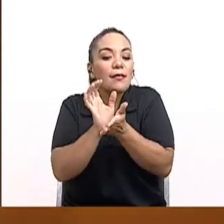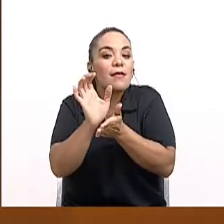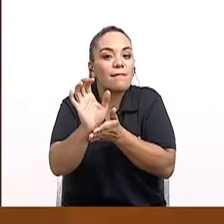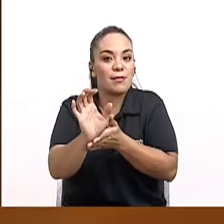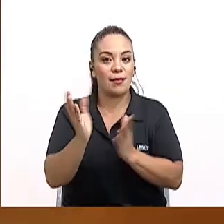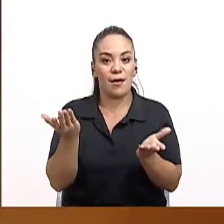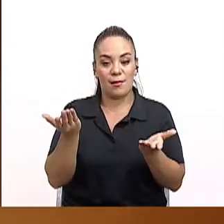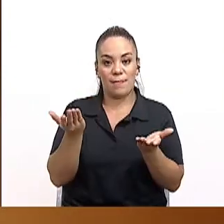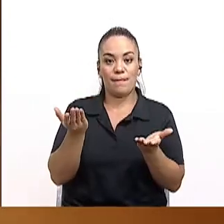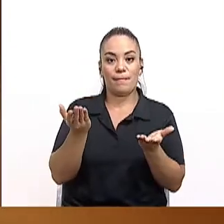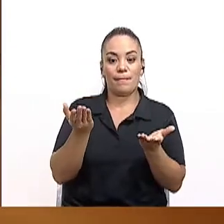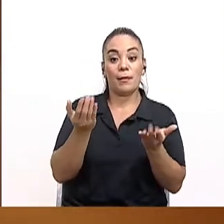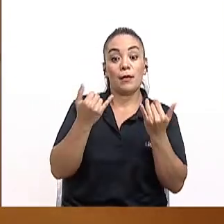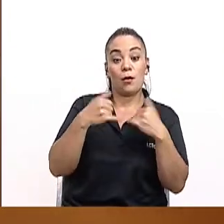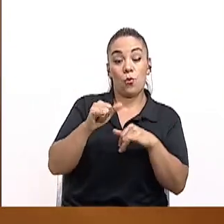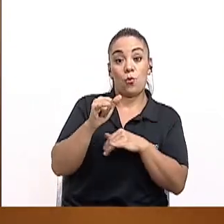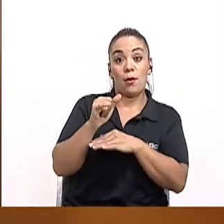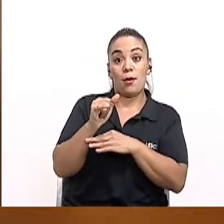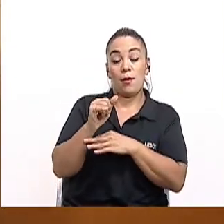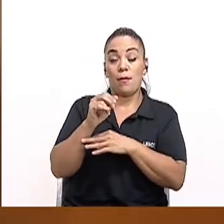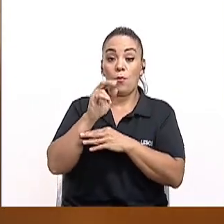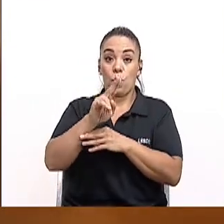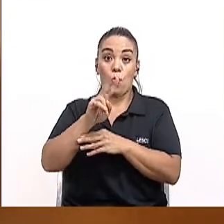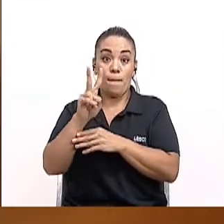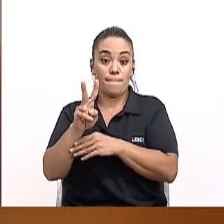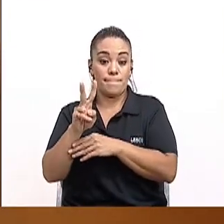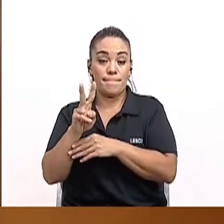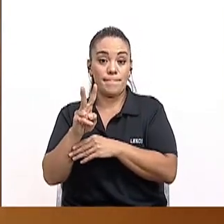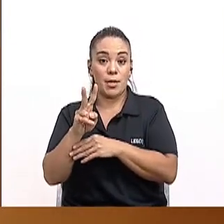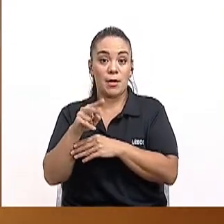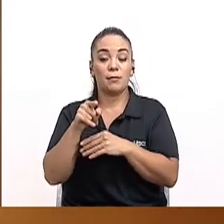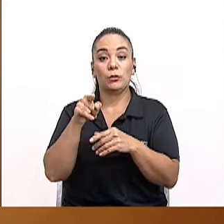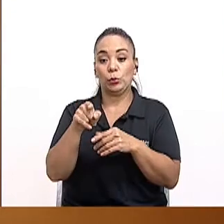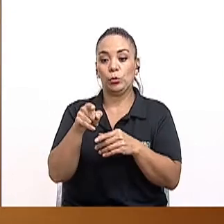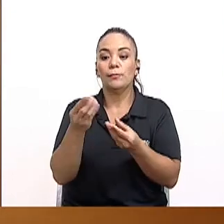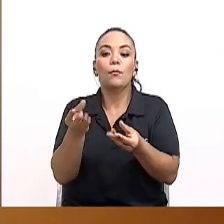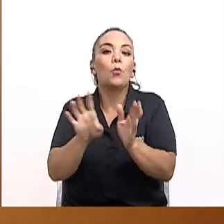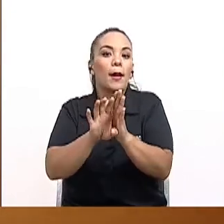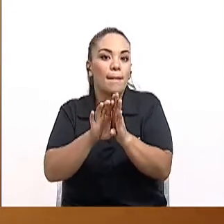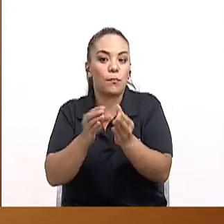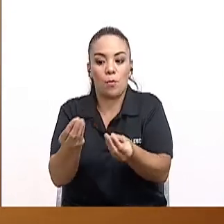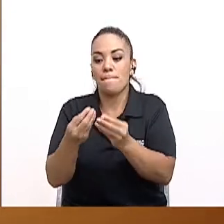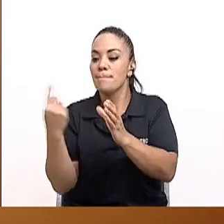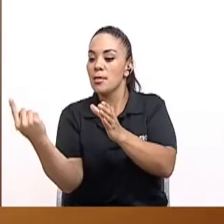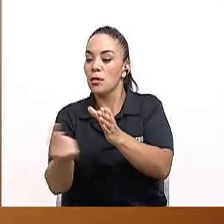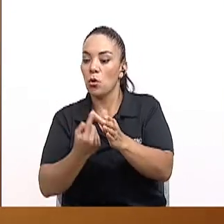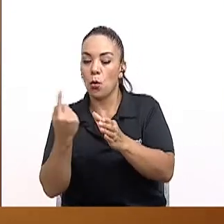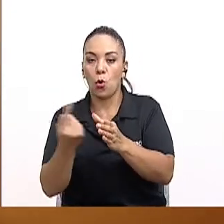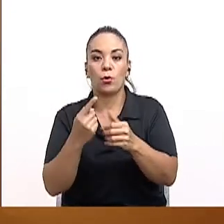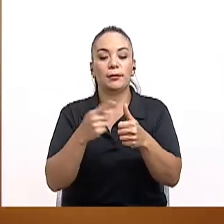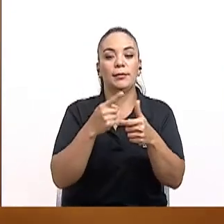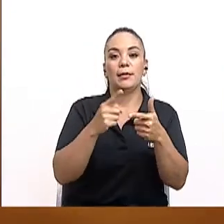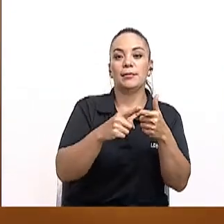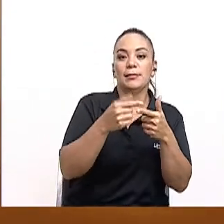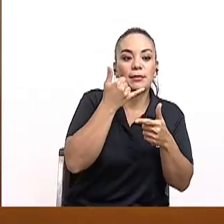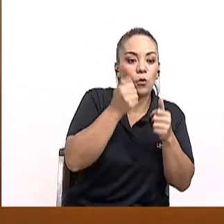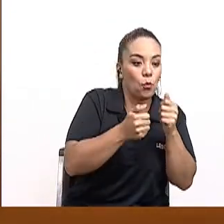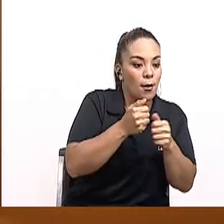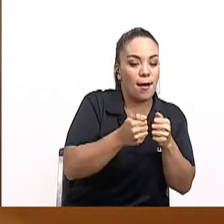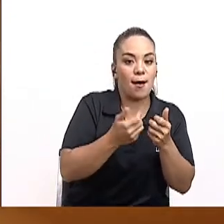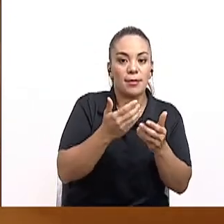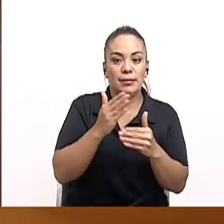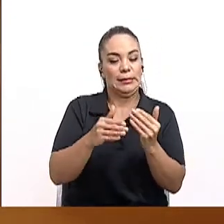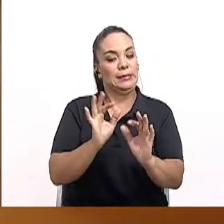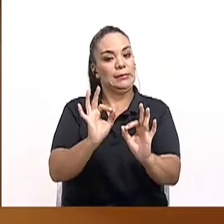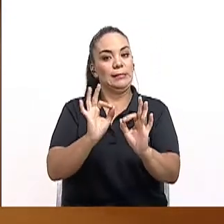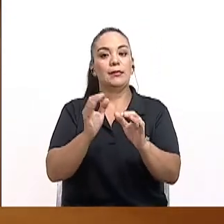sean radiaciones no ionizantes, por ejemplo, las que emiten los equipos tecnológicos, los microondas, tratar de evitarlas. Pero con